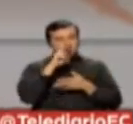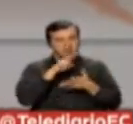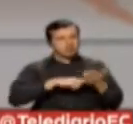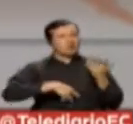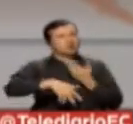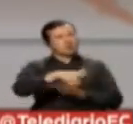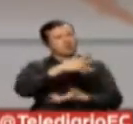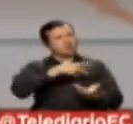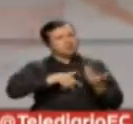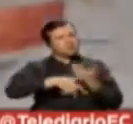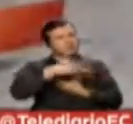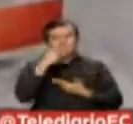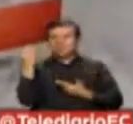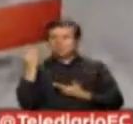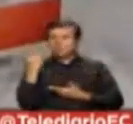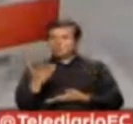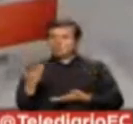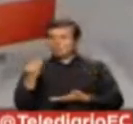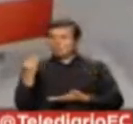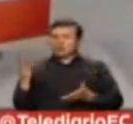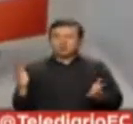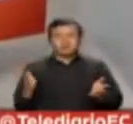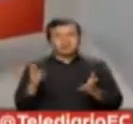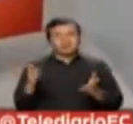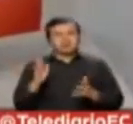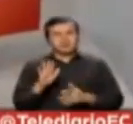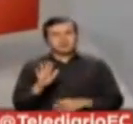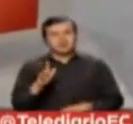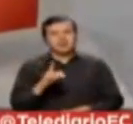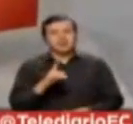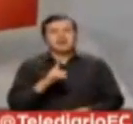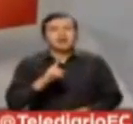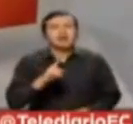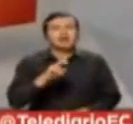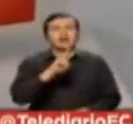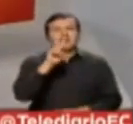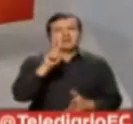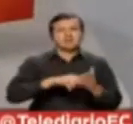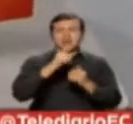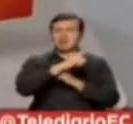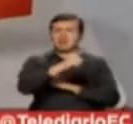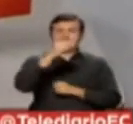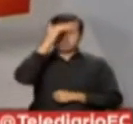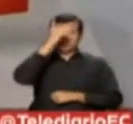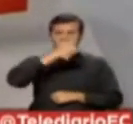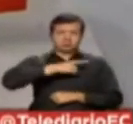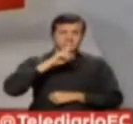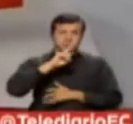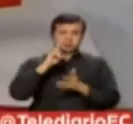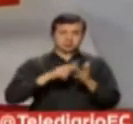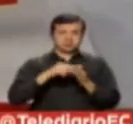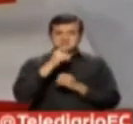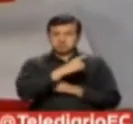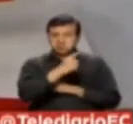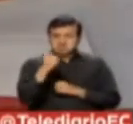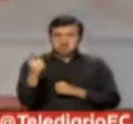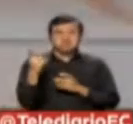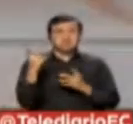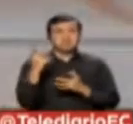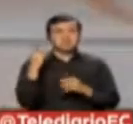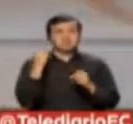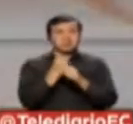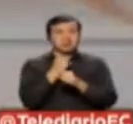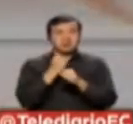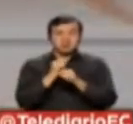entre los chicos no animarles a leer que ellos puedan escoger sus lecturas darles opciones de lectura como tal es un